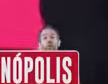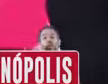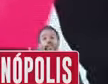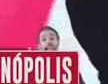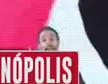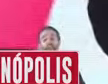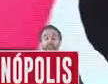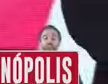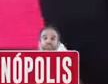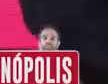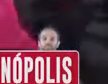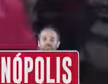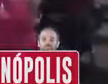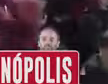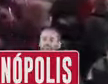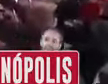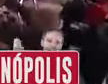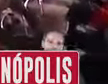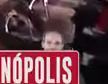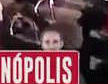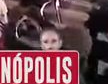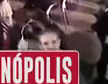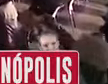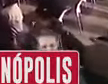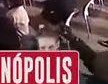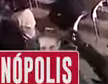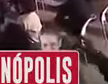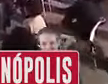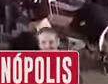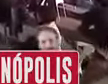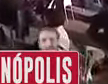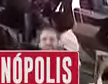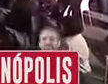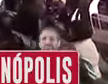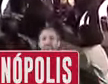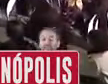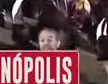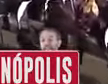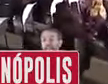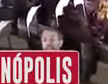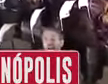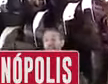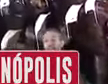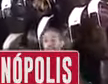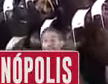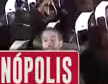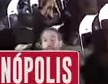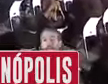tardes a todos ya todas la verdad que